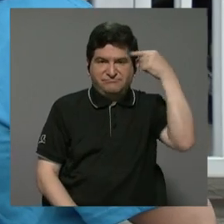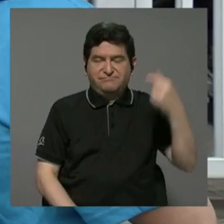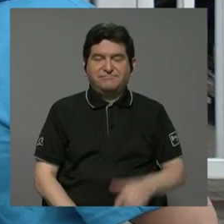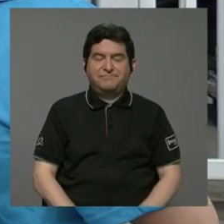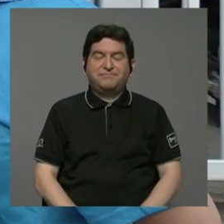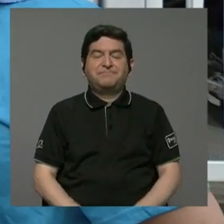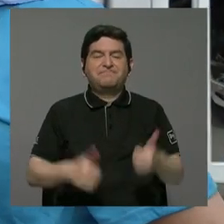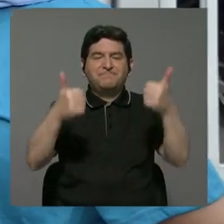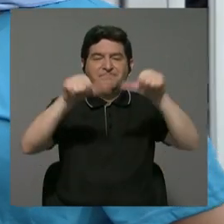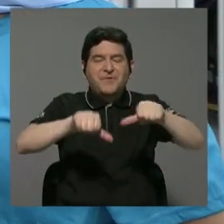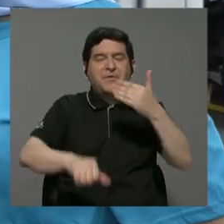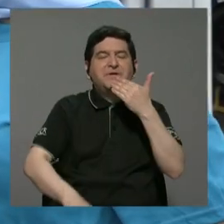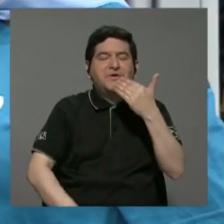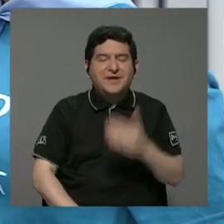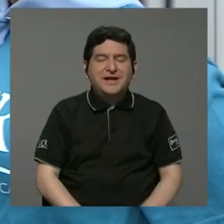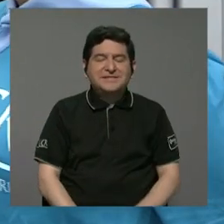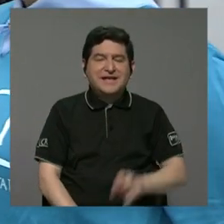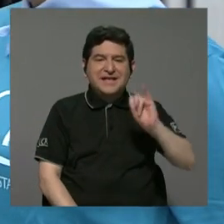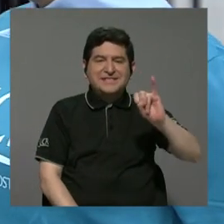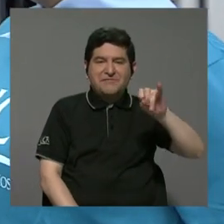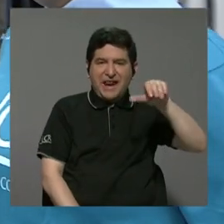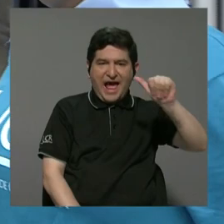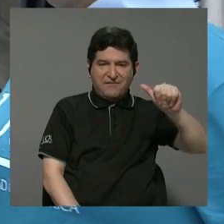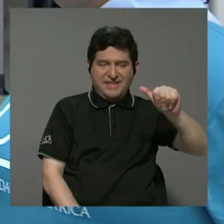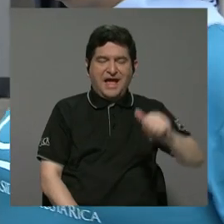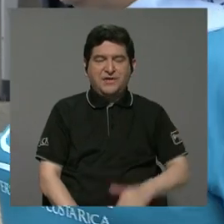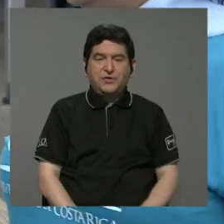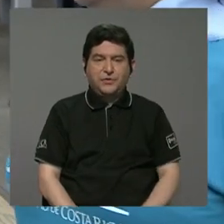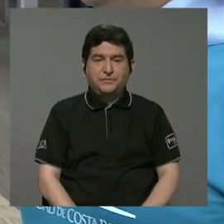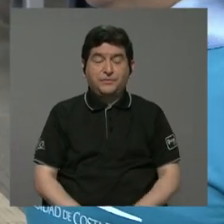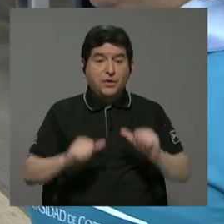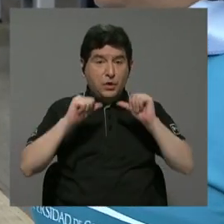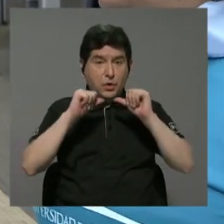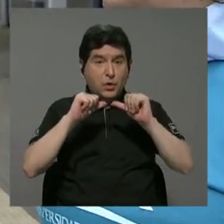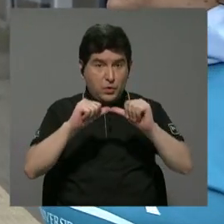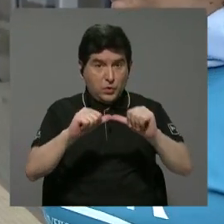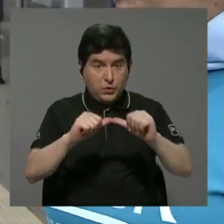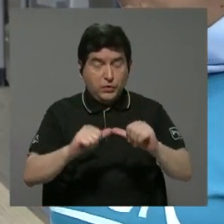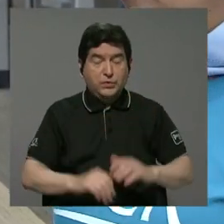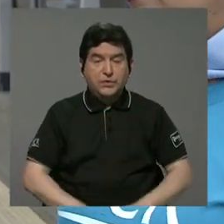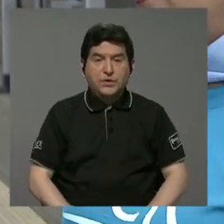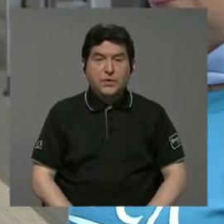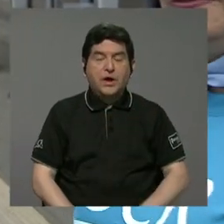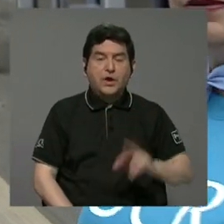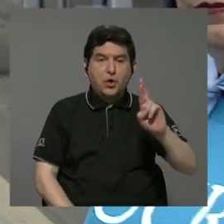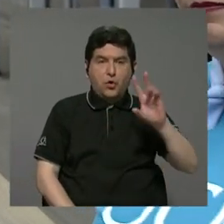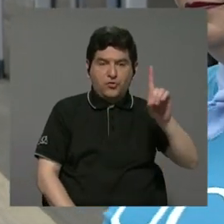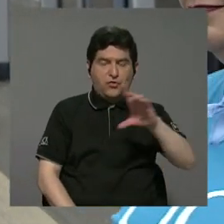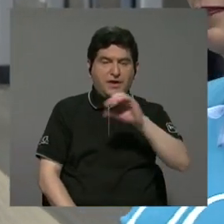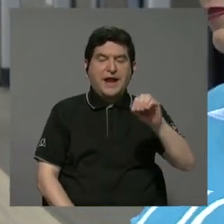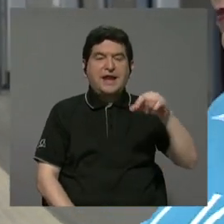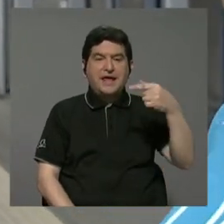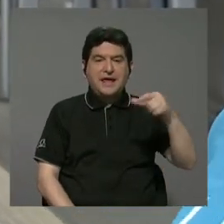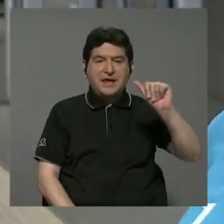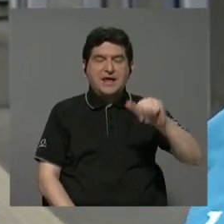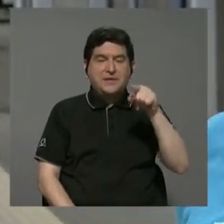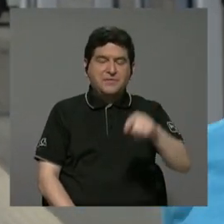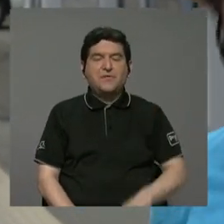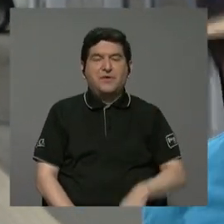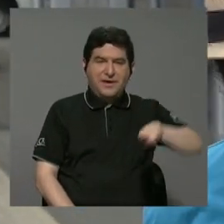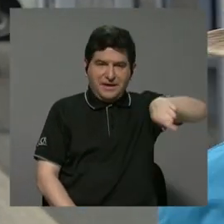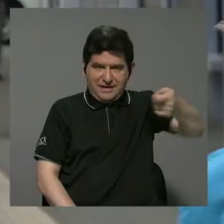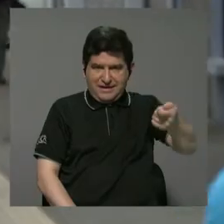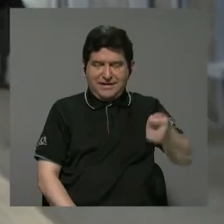De acuerdo, muchas gracias, doña Isabel Avendaño. Los dejamos con don Ronald y don Guillermo, que tienen más en el estudio.